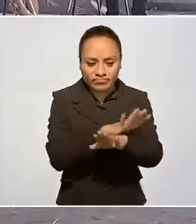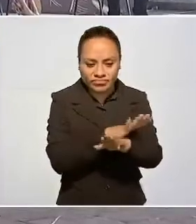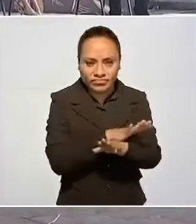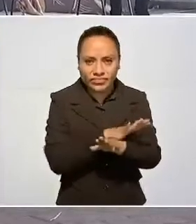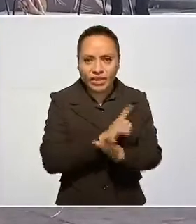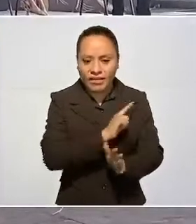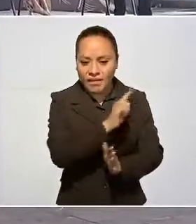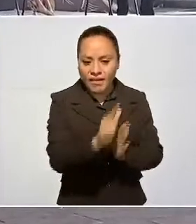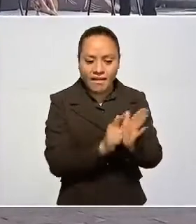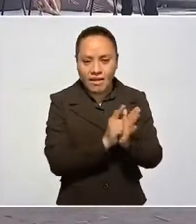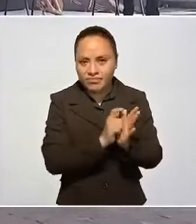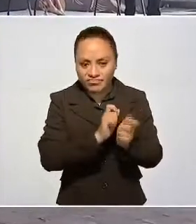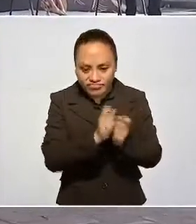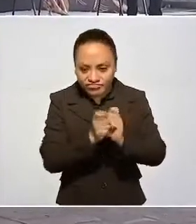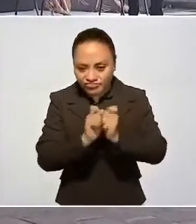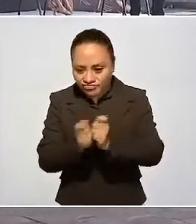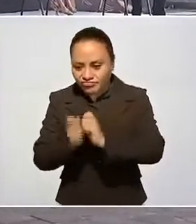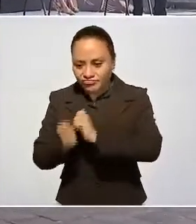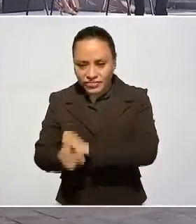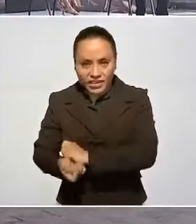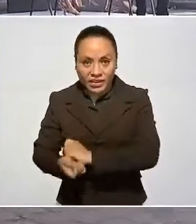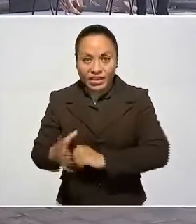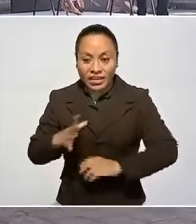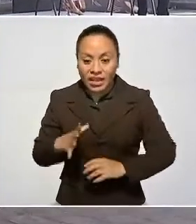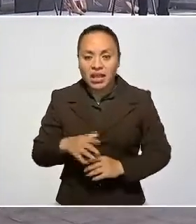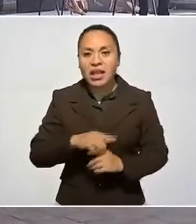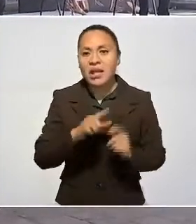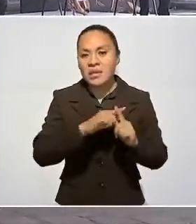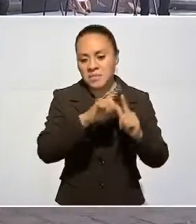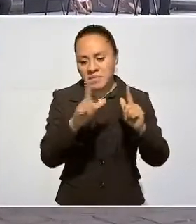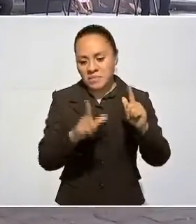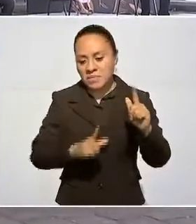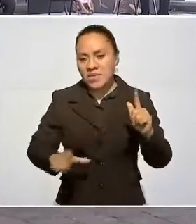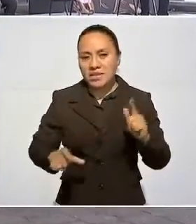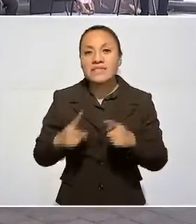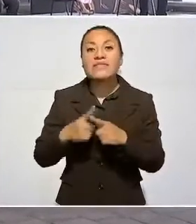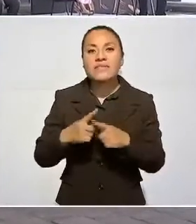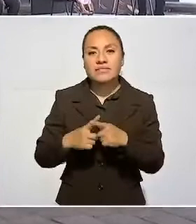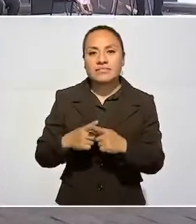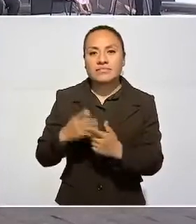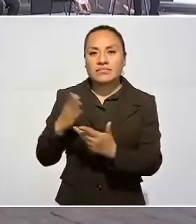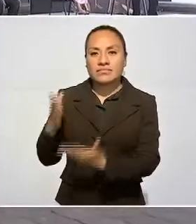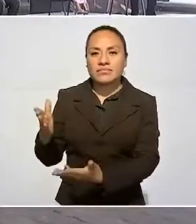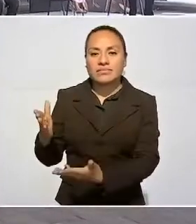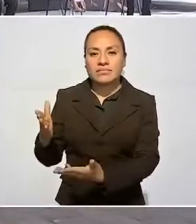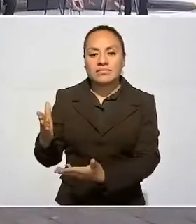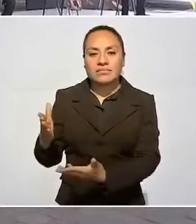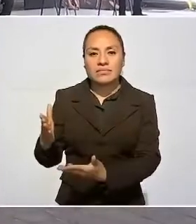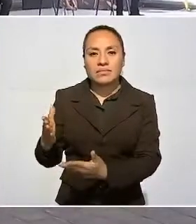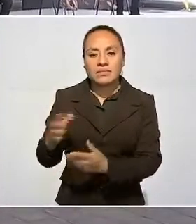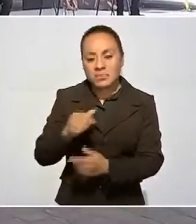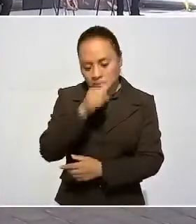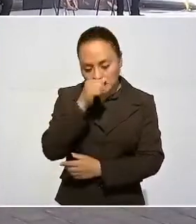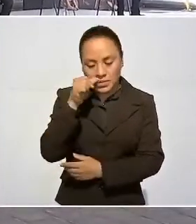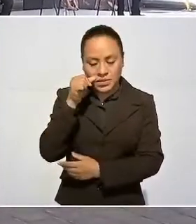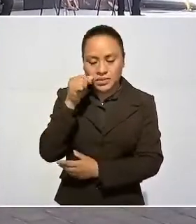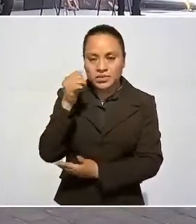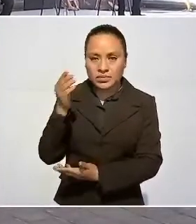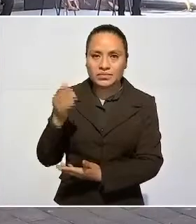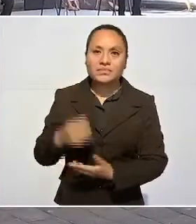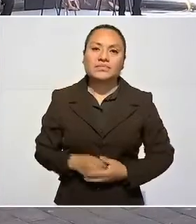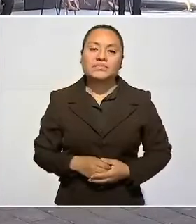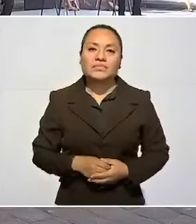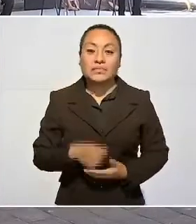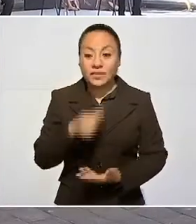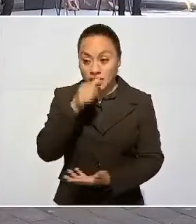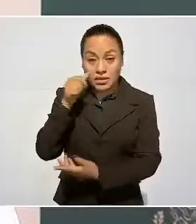leyes y consolidaron el Estado mexicano, ese es el patricio Benito Juárez.